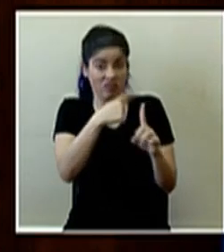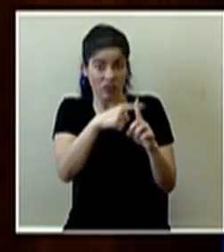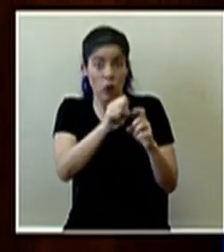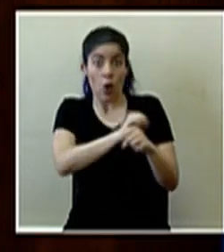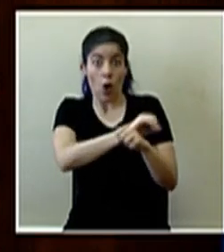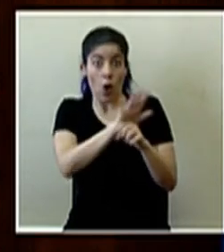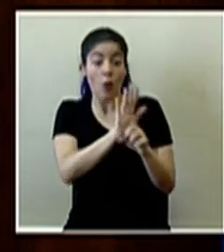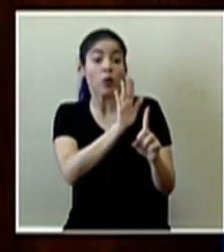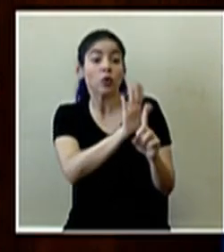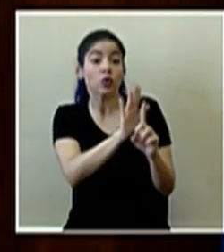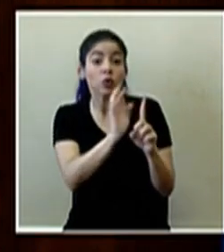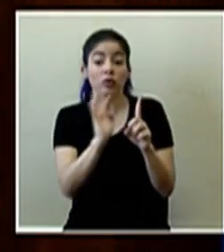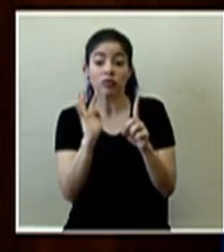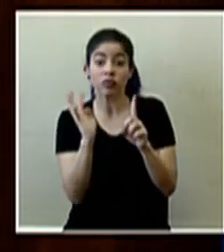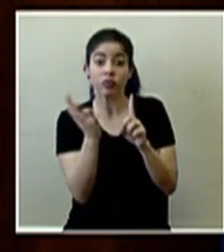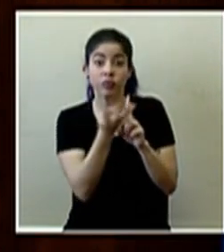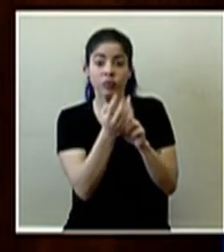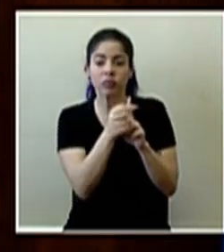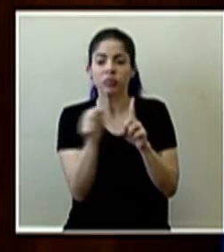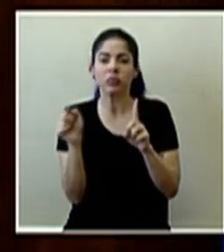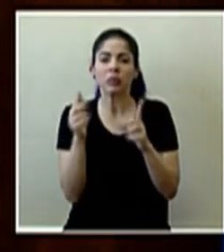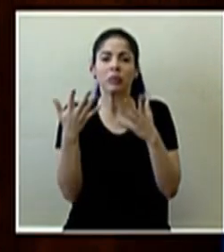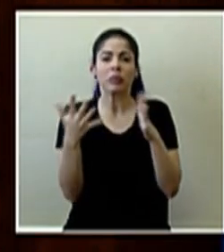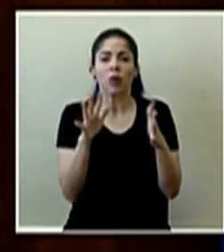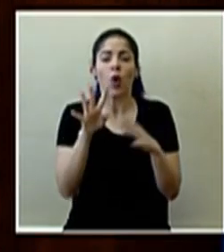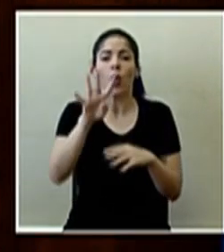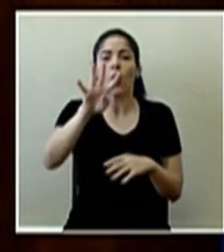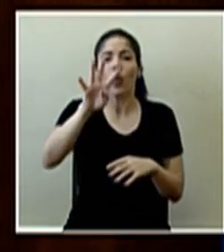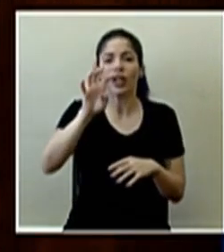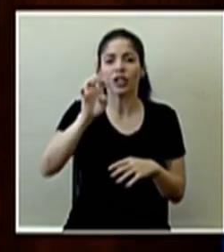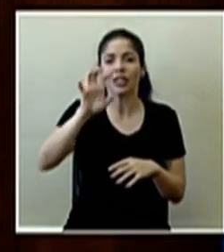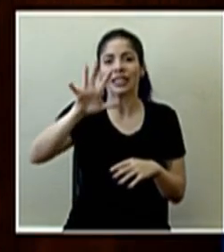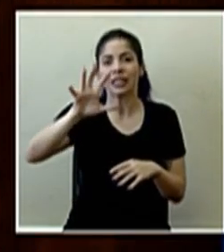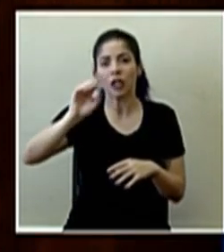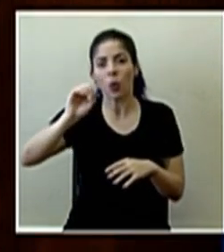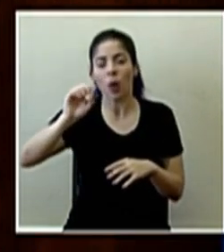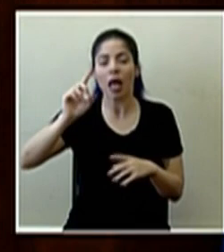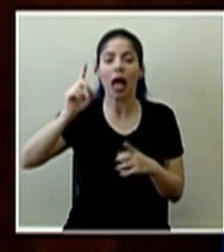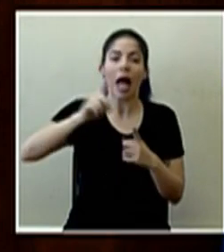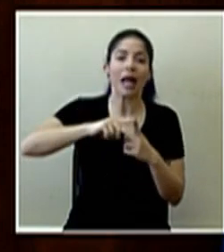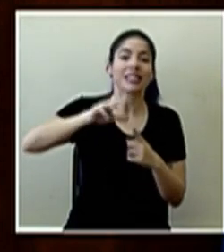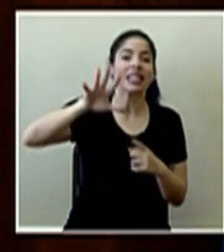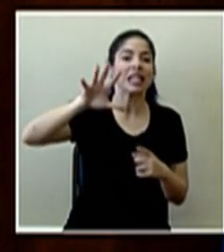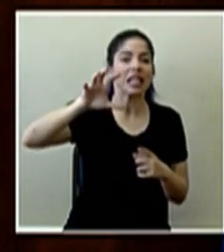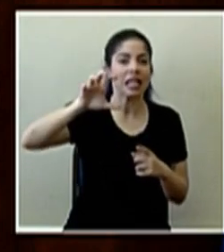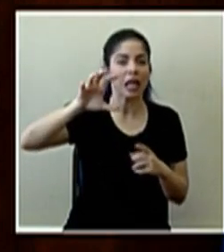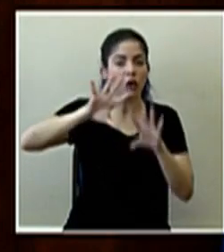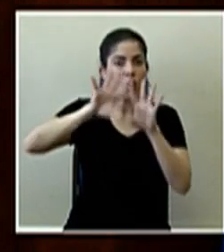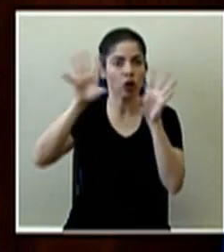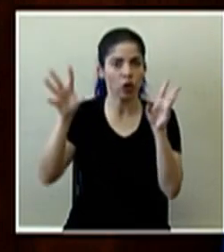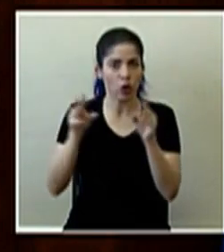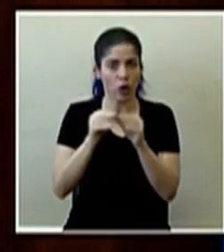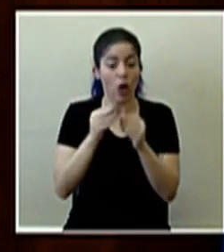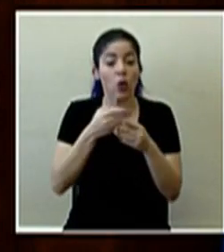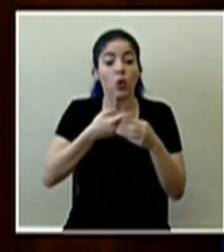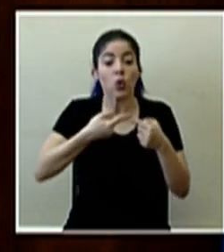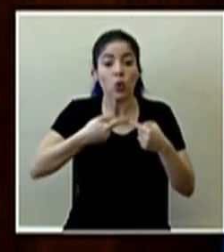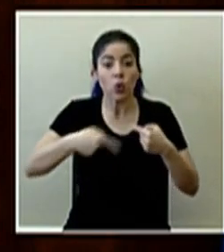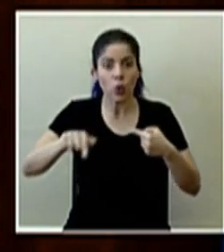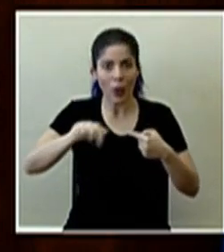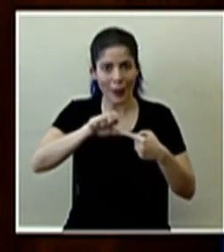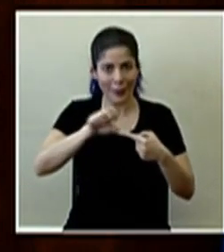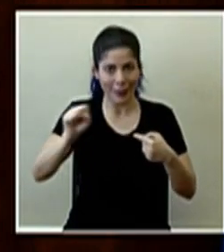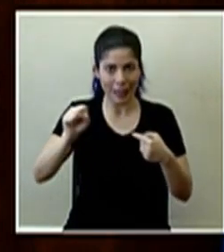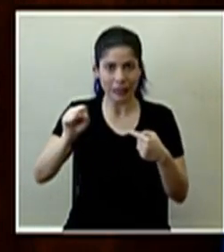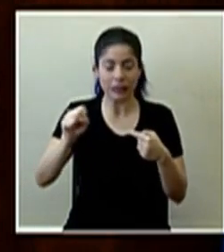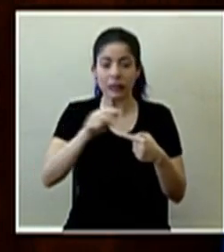positivas rondan entre los 450 a 500 en total durante el mes. Muchos